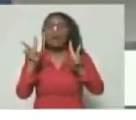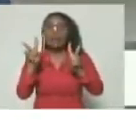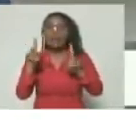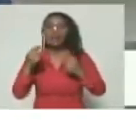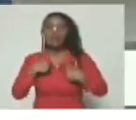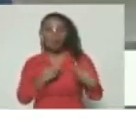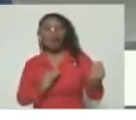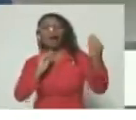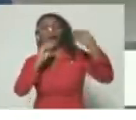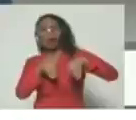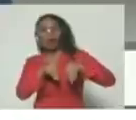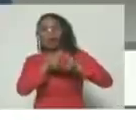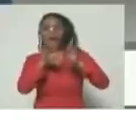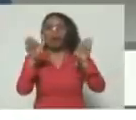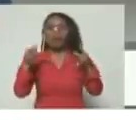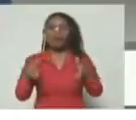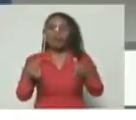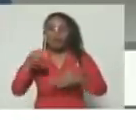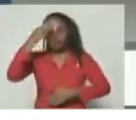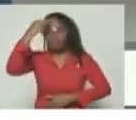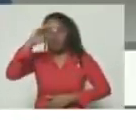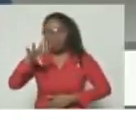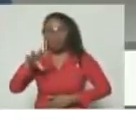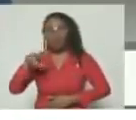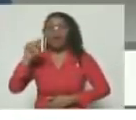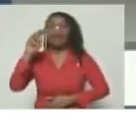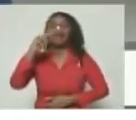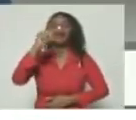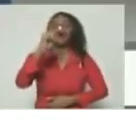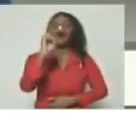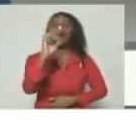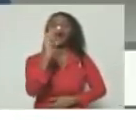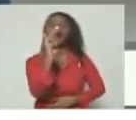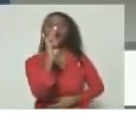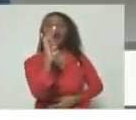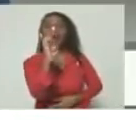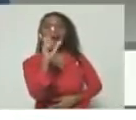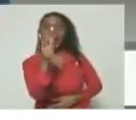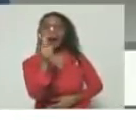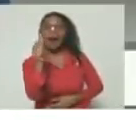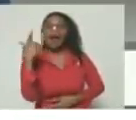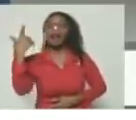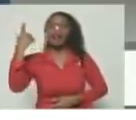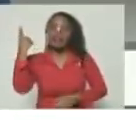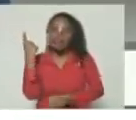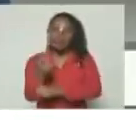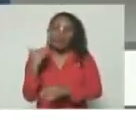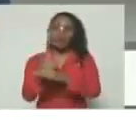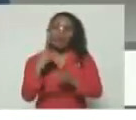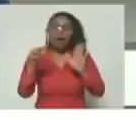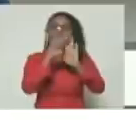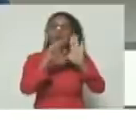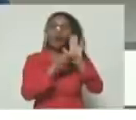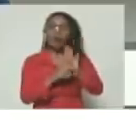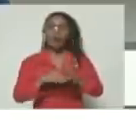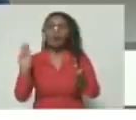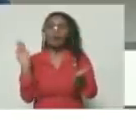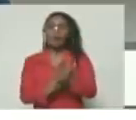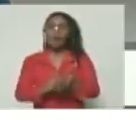acuerdo con la mesa de México y de Noruega, pero tiene que haber condiciones, tiene que haber una